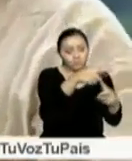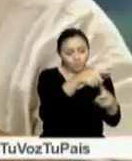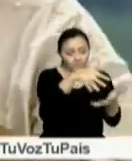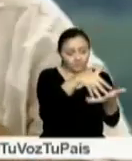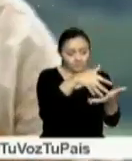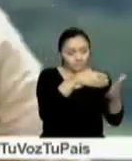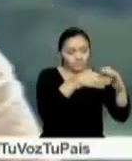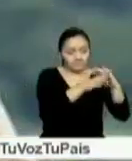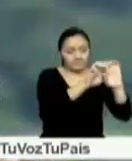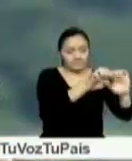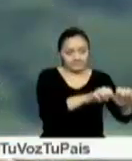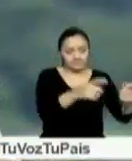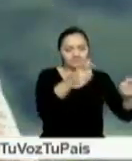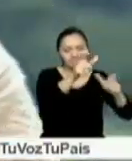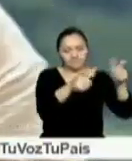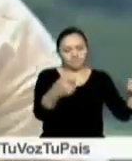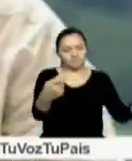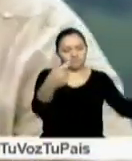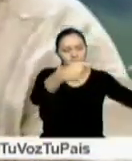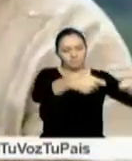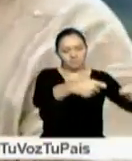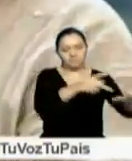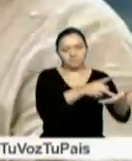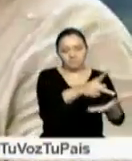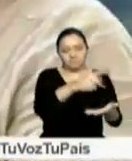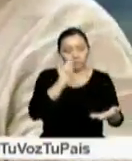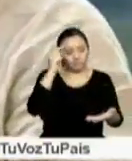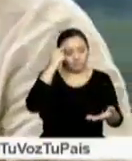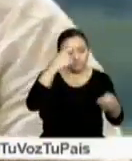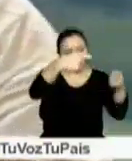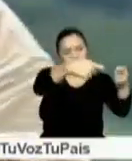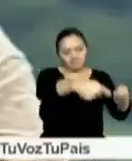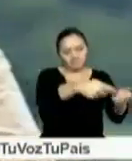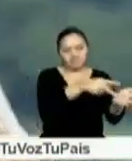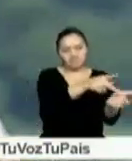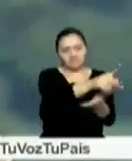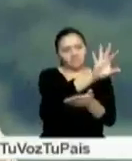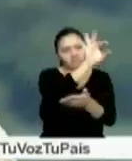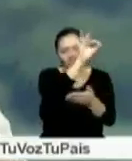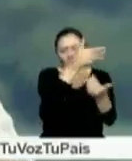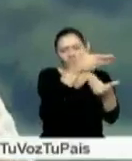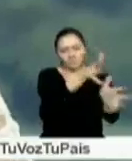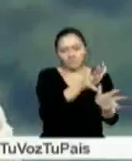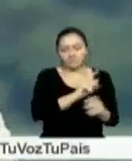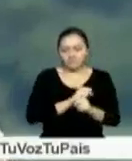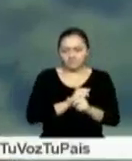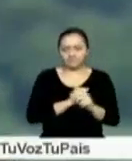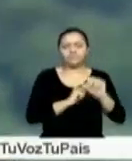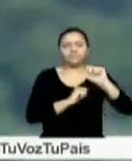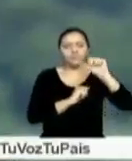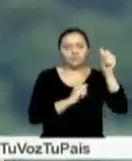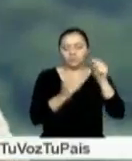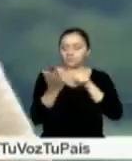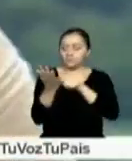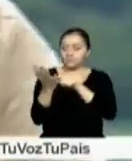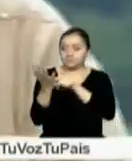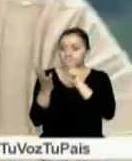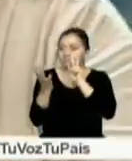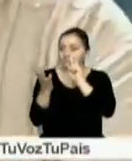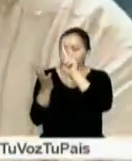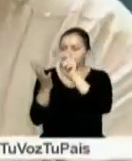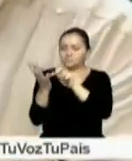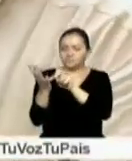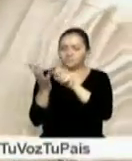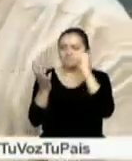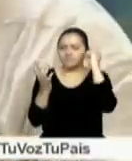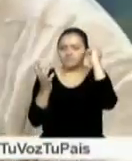familias para que las familias paguen la diferencia y escojan la escuela que quieran y la otra visión dice que la educación es